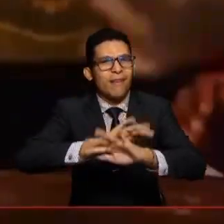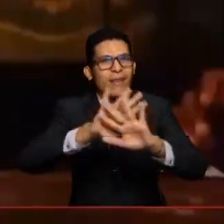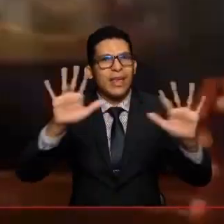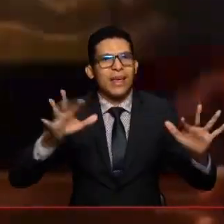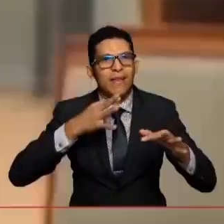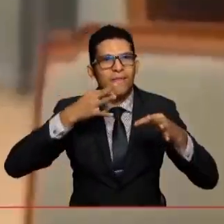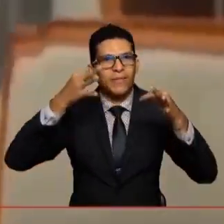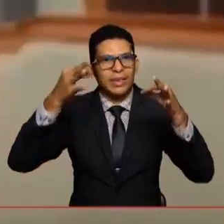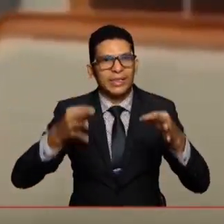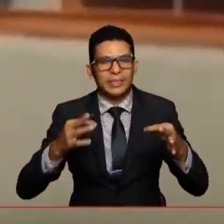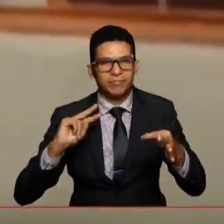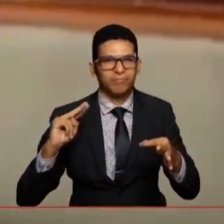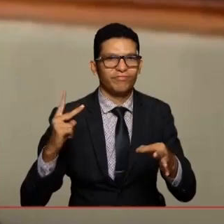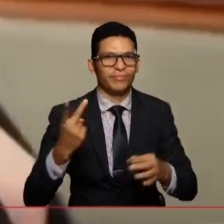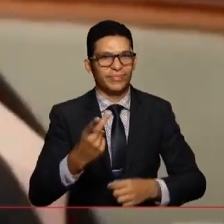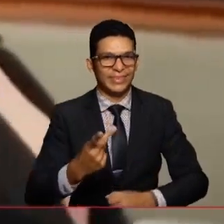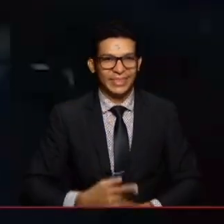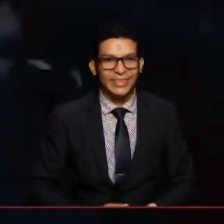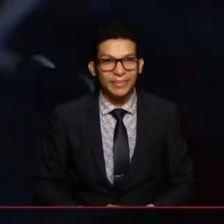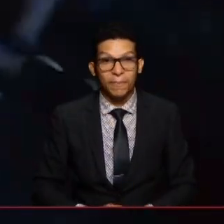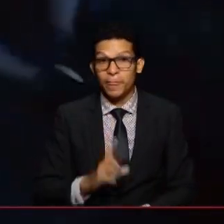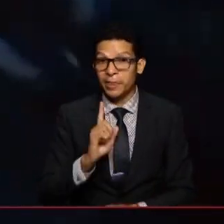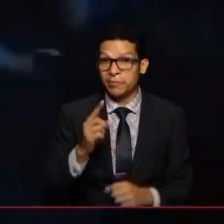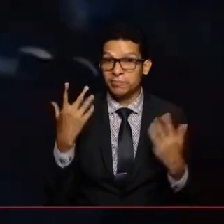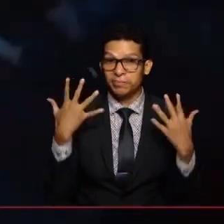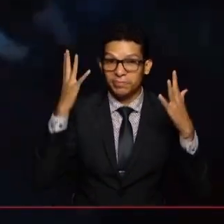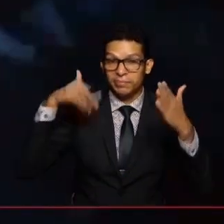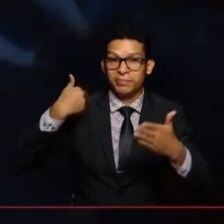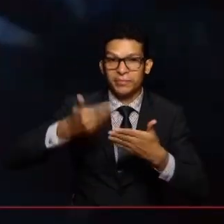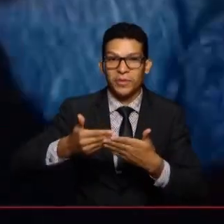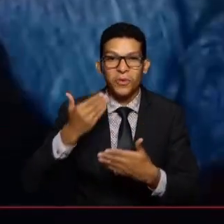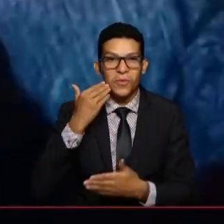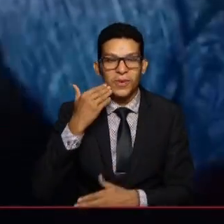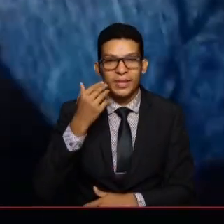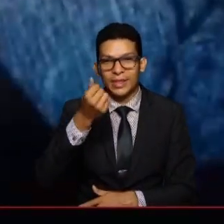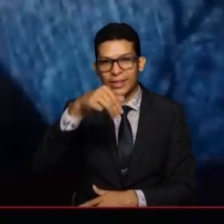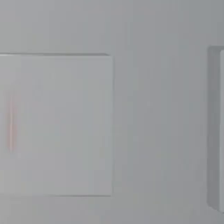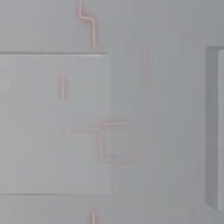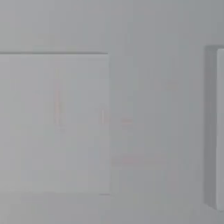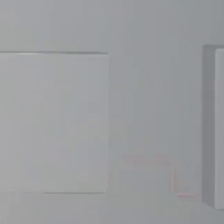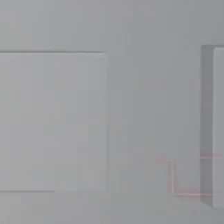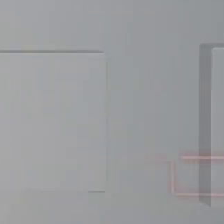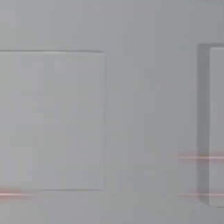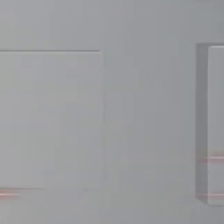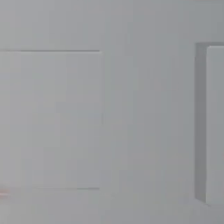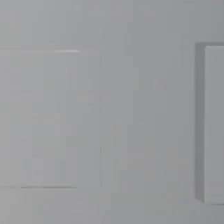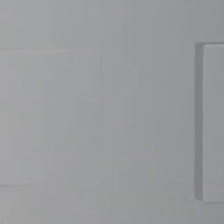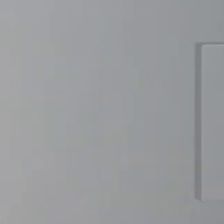verdad que transforme. Este festival se extenderá hasta el próximo 18 de septiembre.